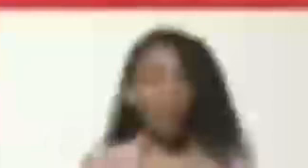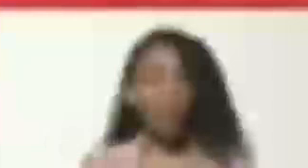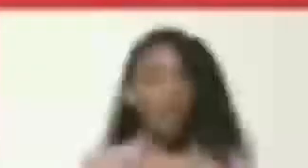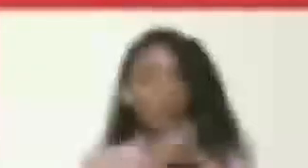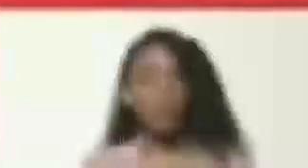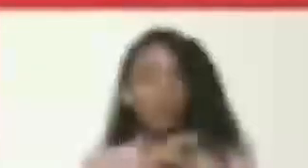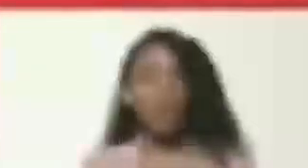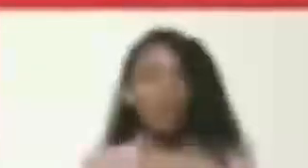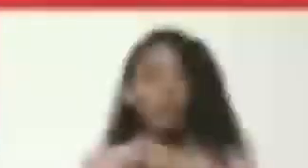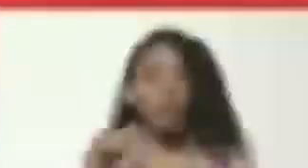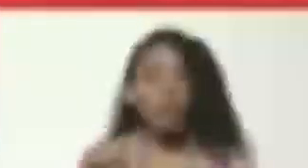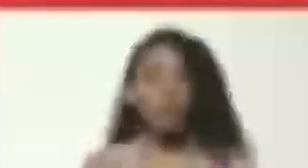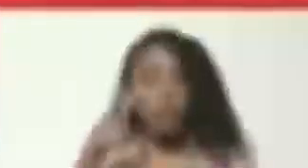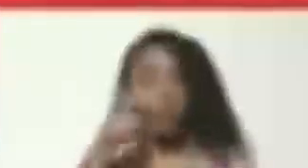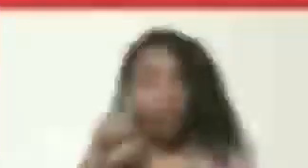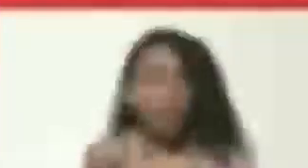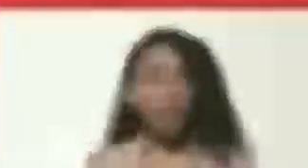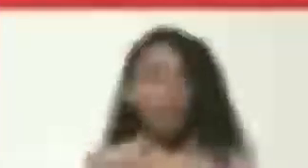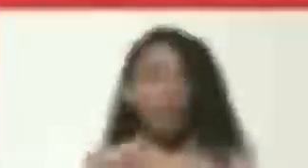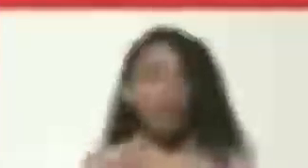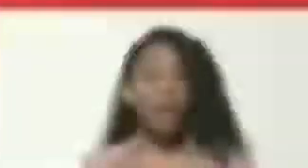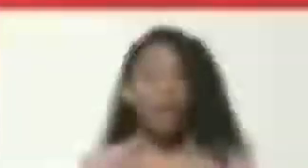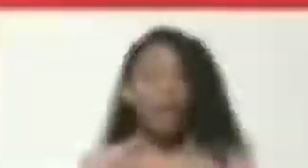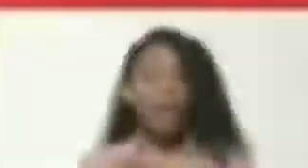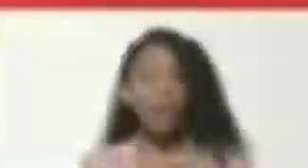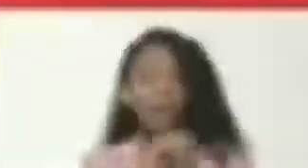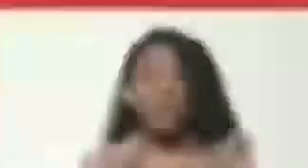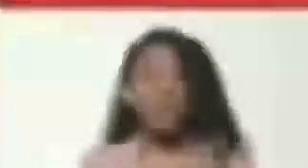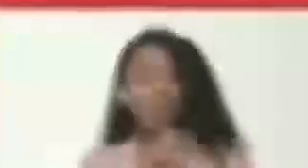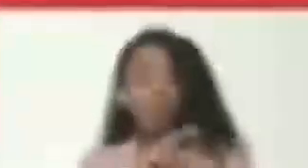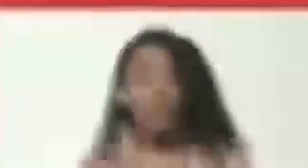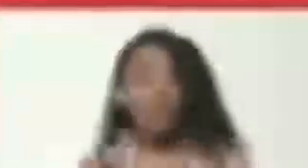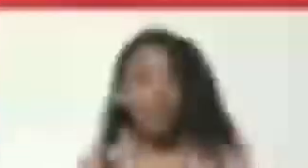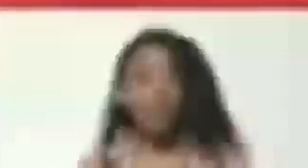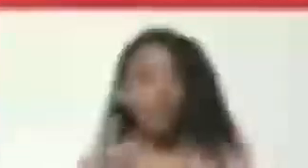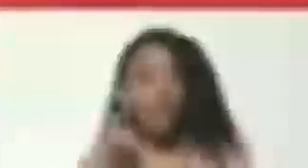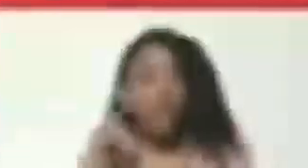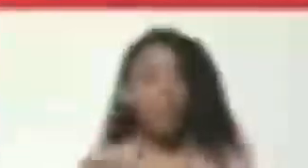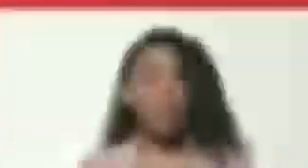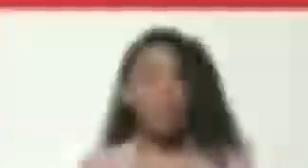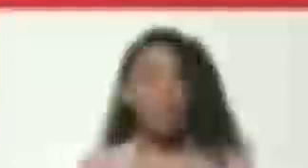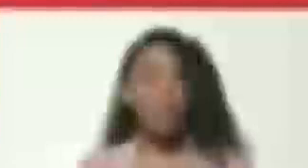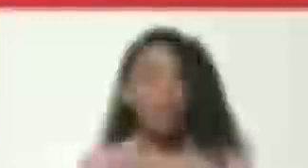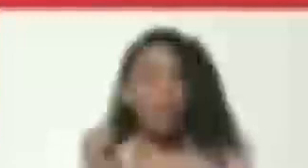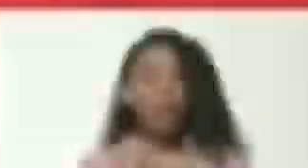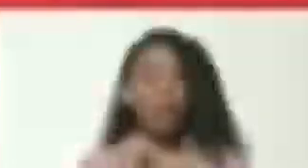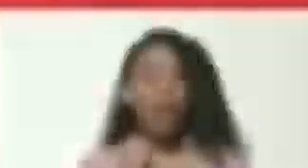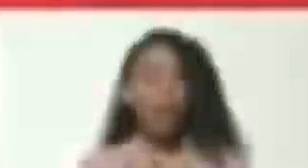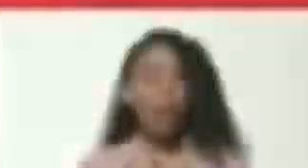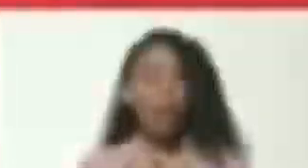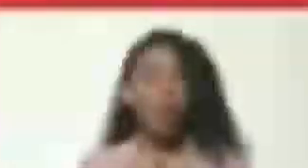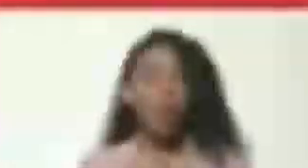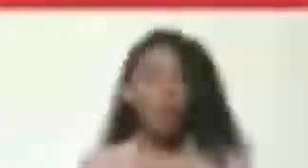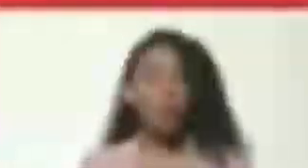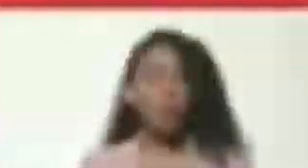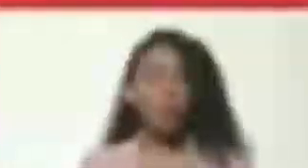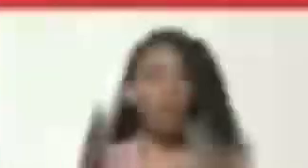agregarle los CLAP, el sistema patrio y los bonos que se dan de protección a la familia. Dicho